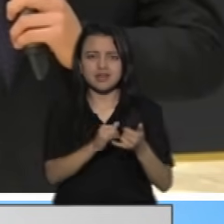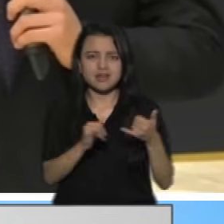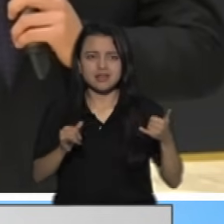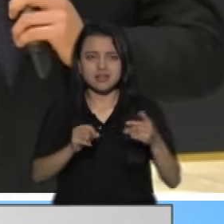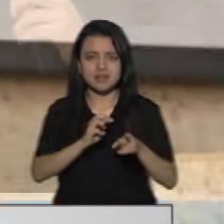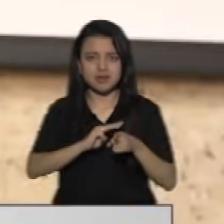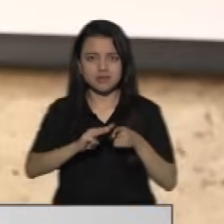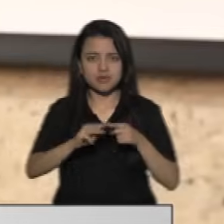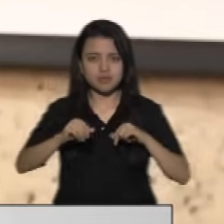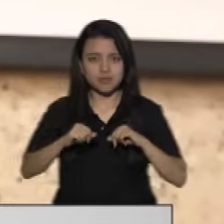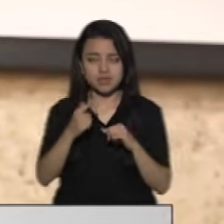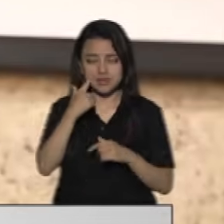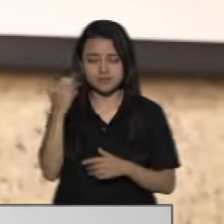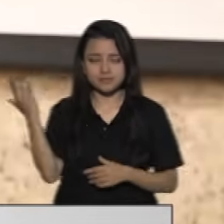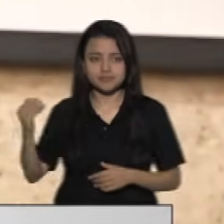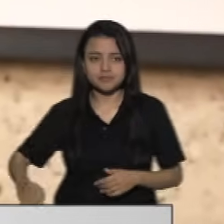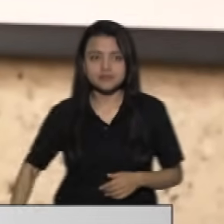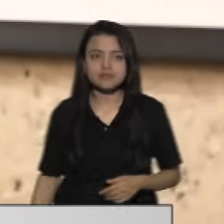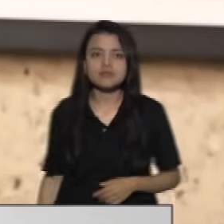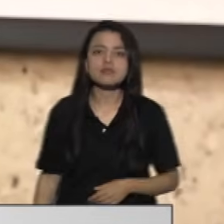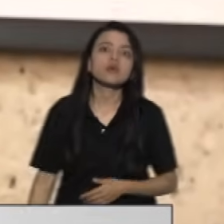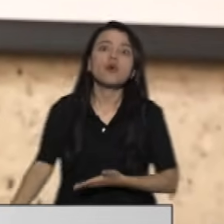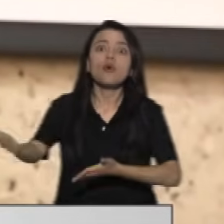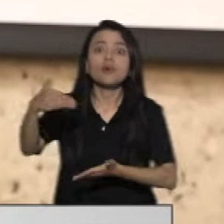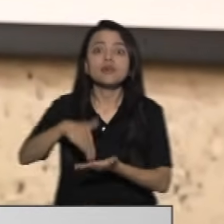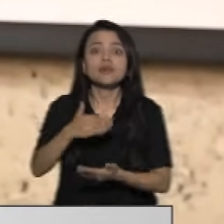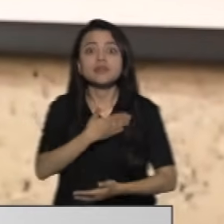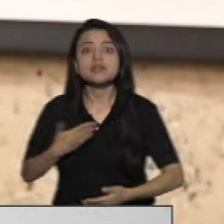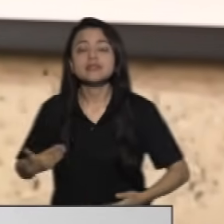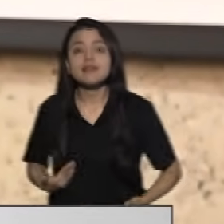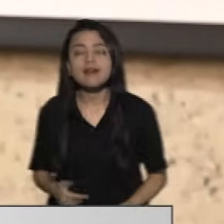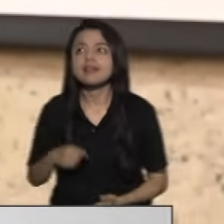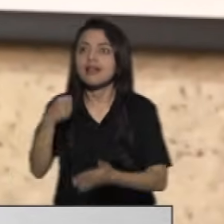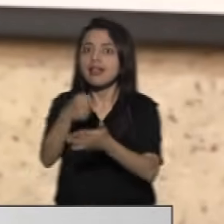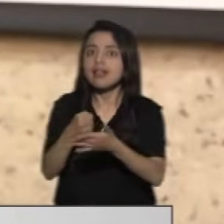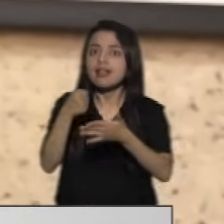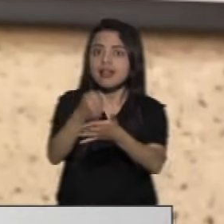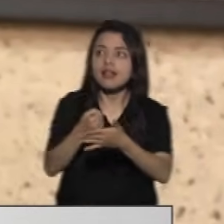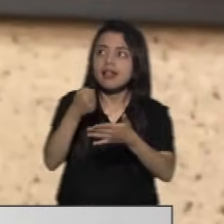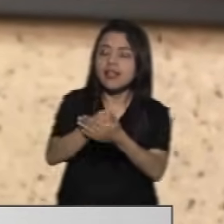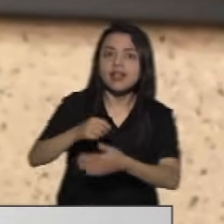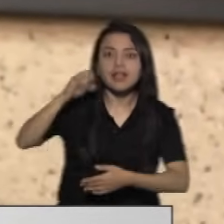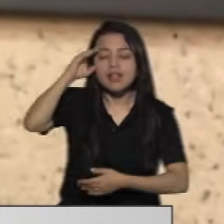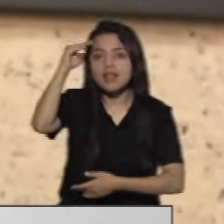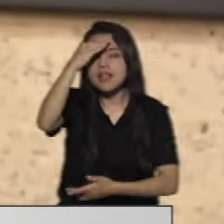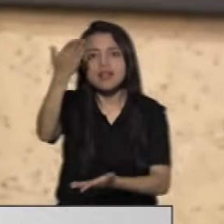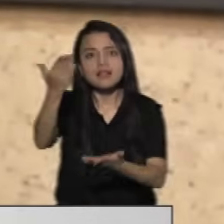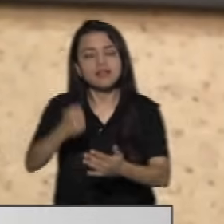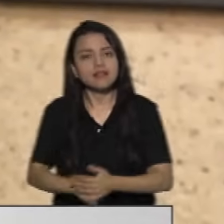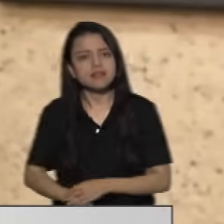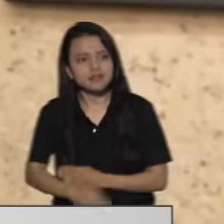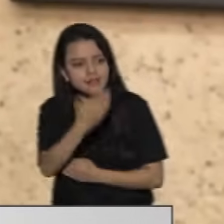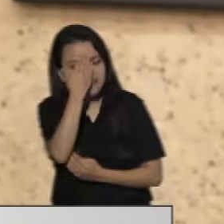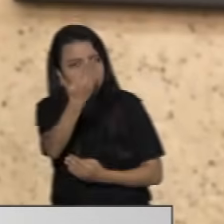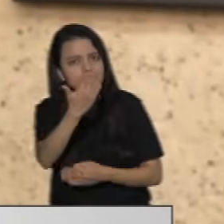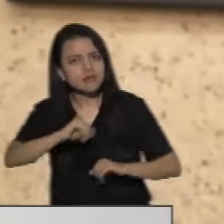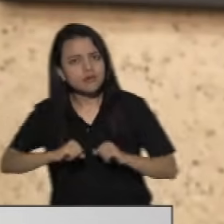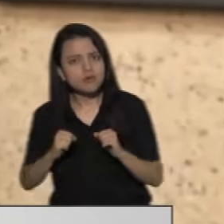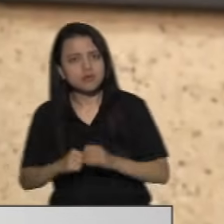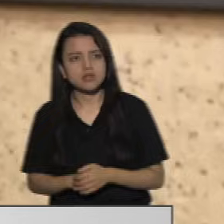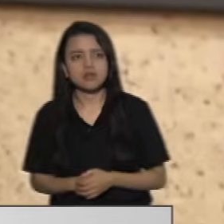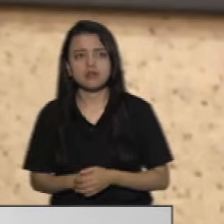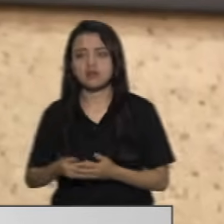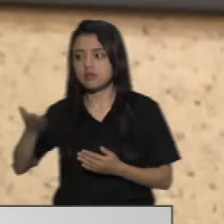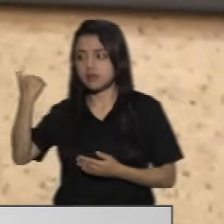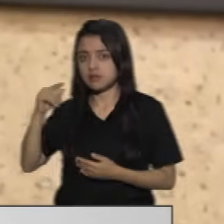López. El presidente volvió con el tema y volvió con la propuesta y chantajeó a Bogotá de frente. Y en febrero salió